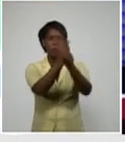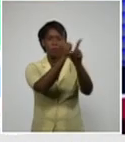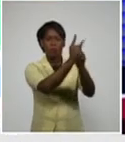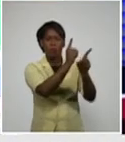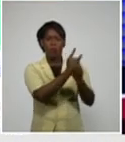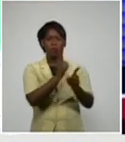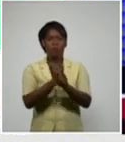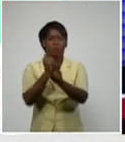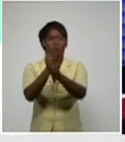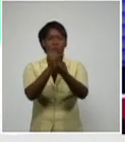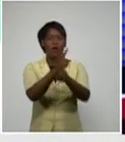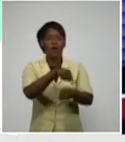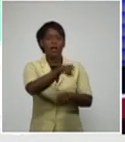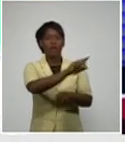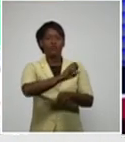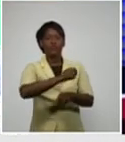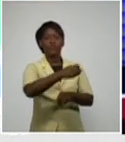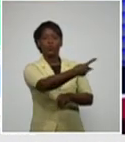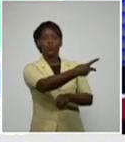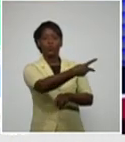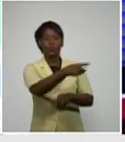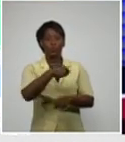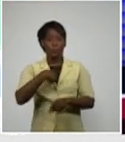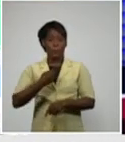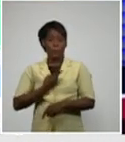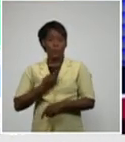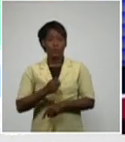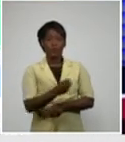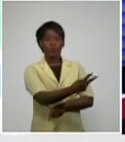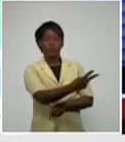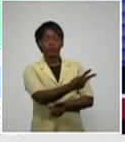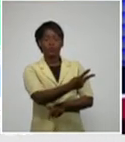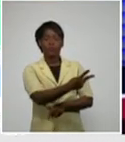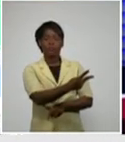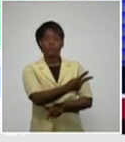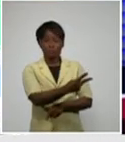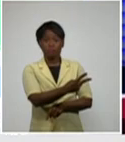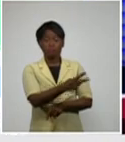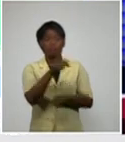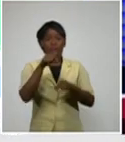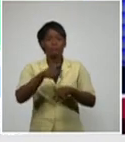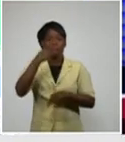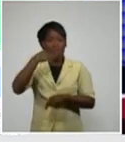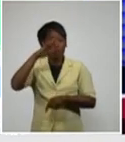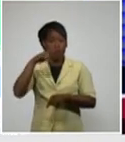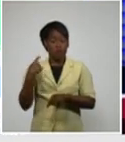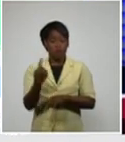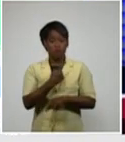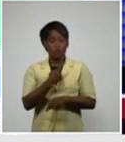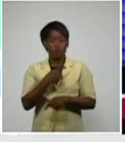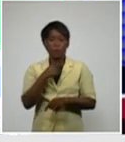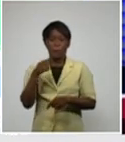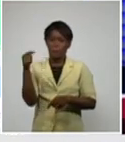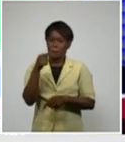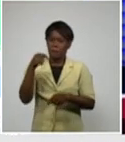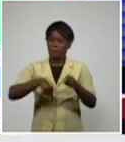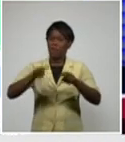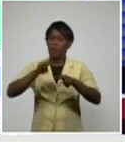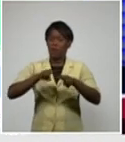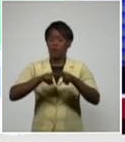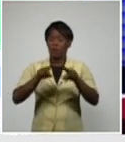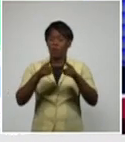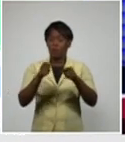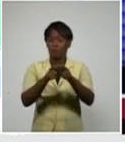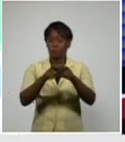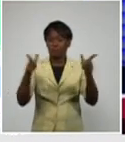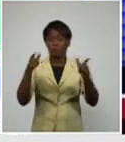que han tenido contacto con ese contacto. Hoy en Cuba, excepto La Habana por la cantidad que son,